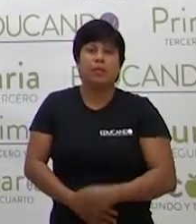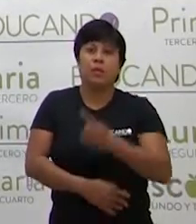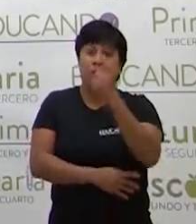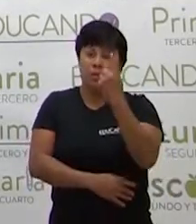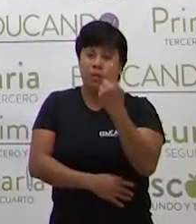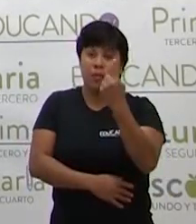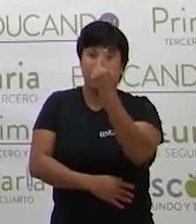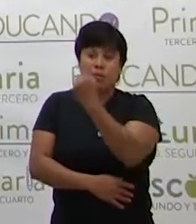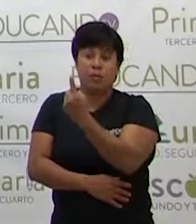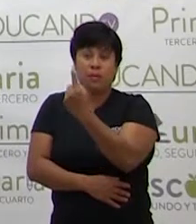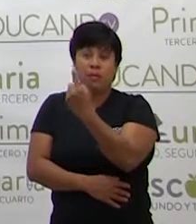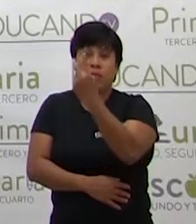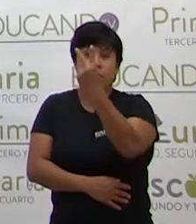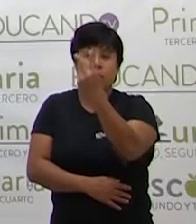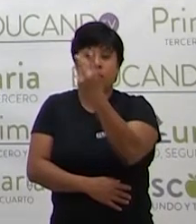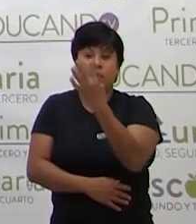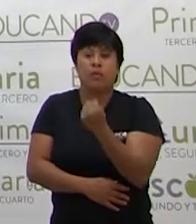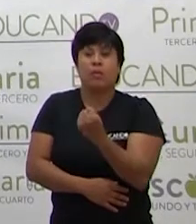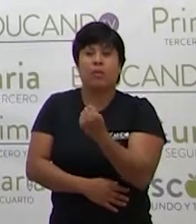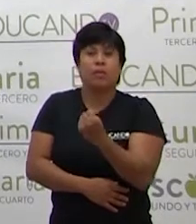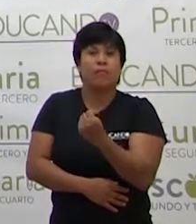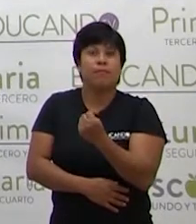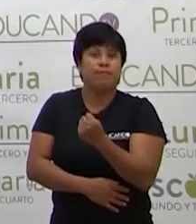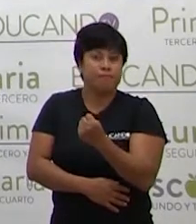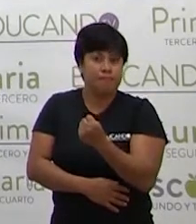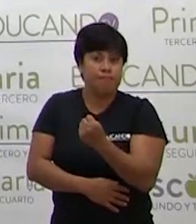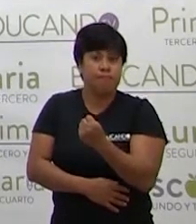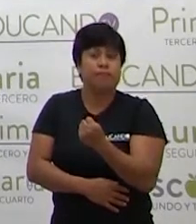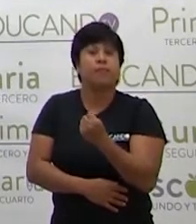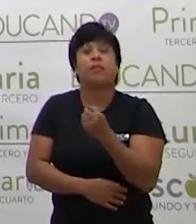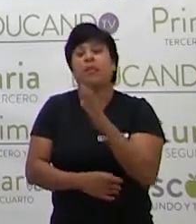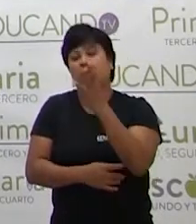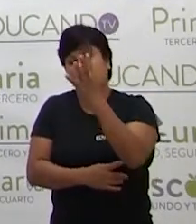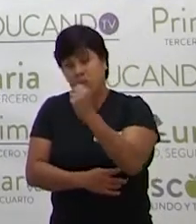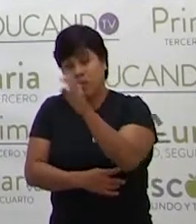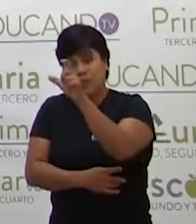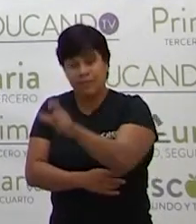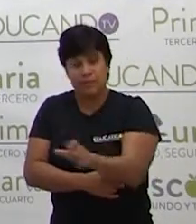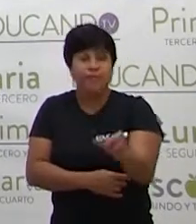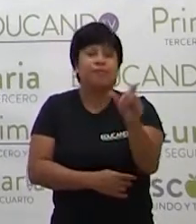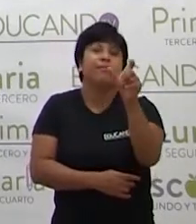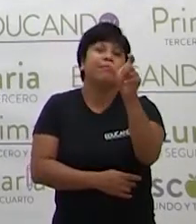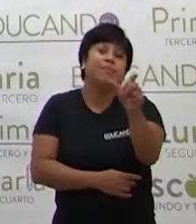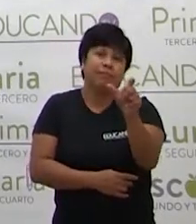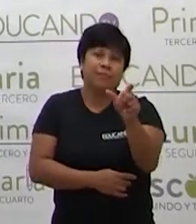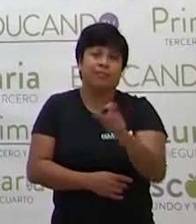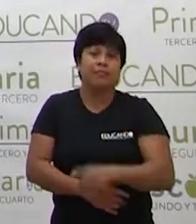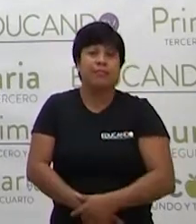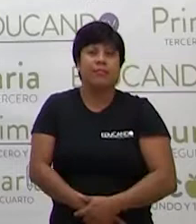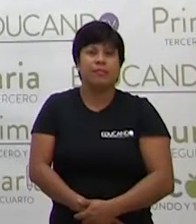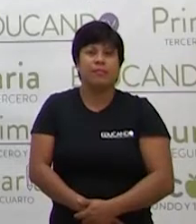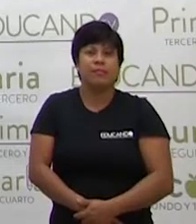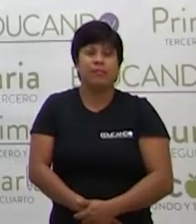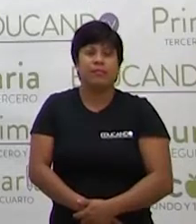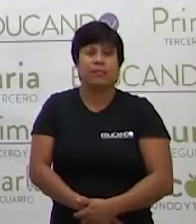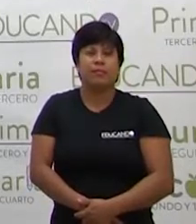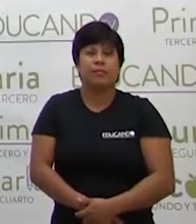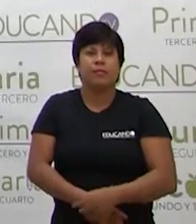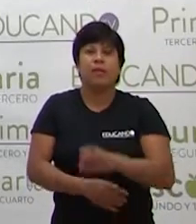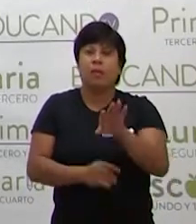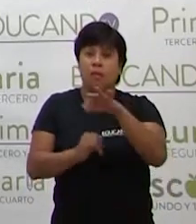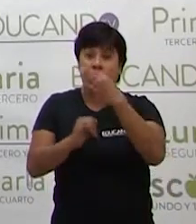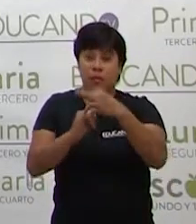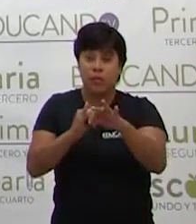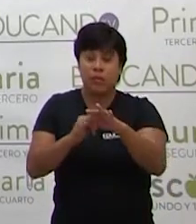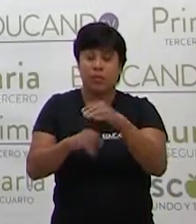1, 1, 2 y 9. Pues entonces sería este número. Y por